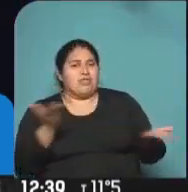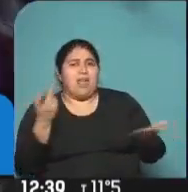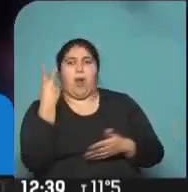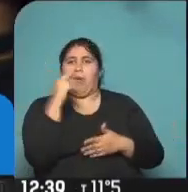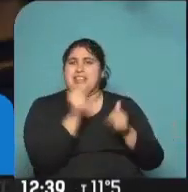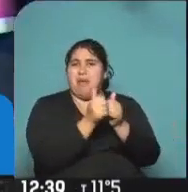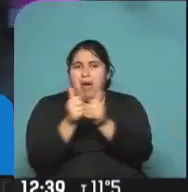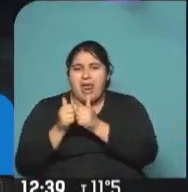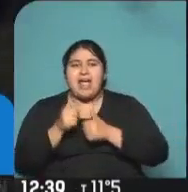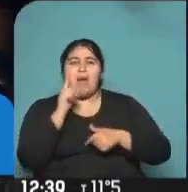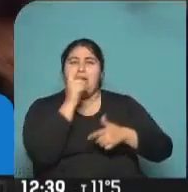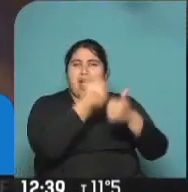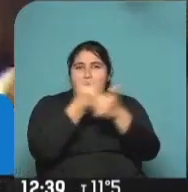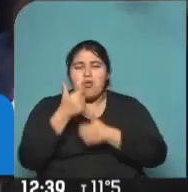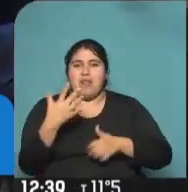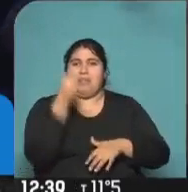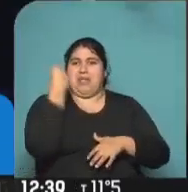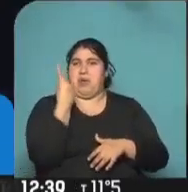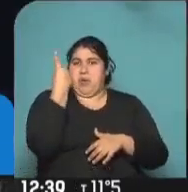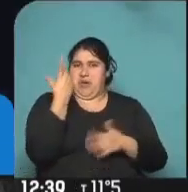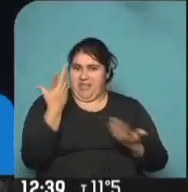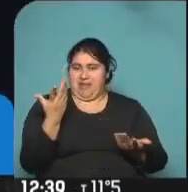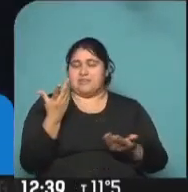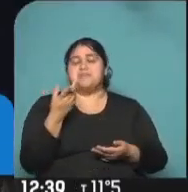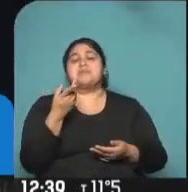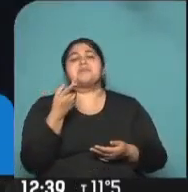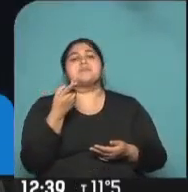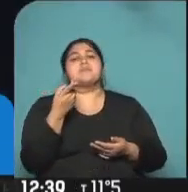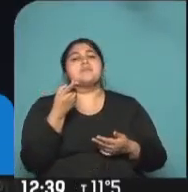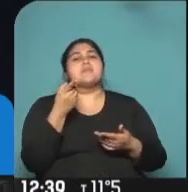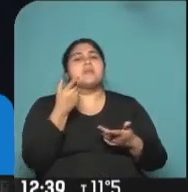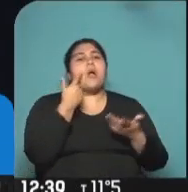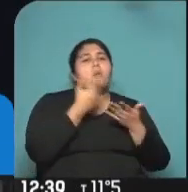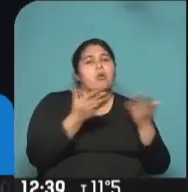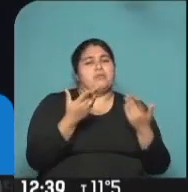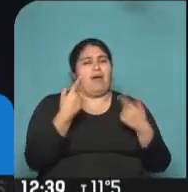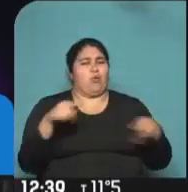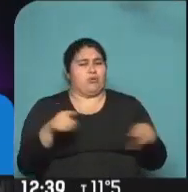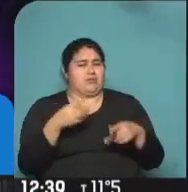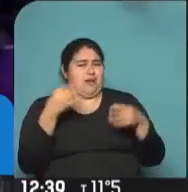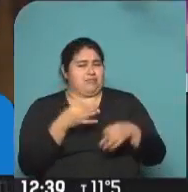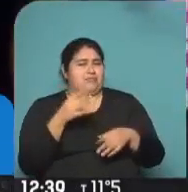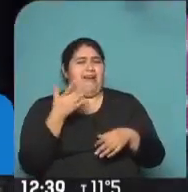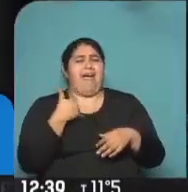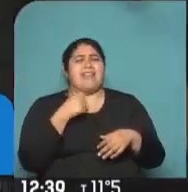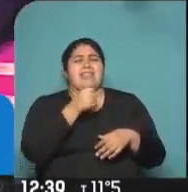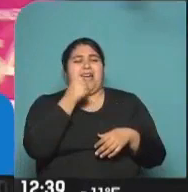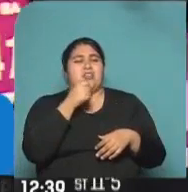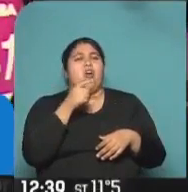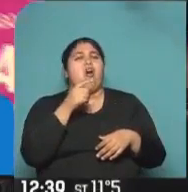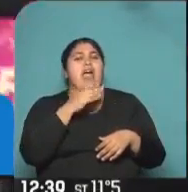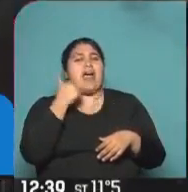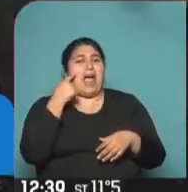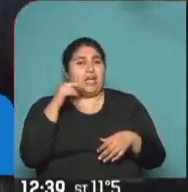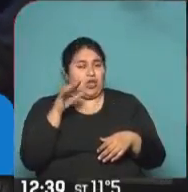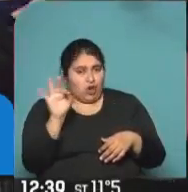presentándose para quedarse con ese campeonato. Van a ser Scalandrum y Jairo, sí, ese gran cantante argentino junto con la interpretación de